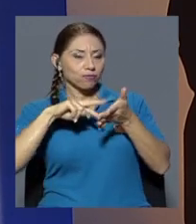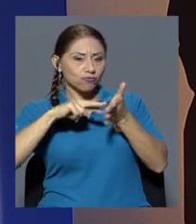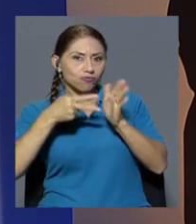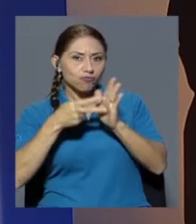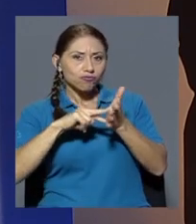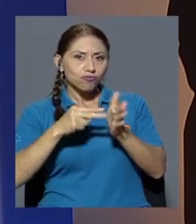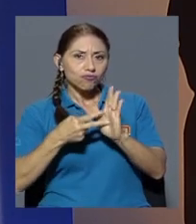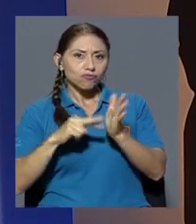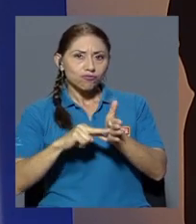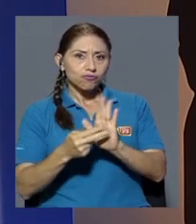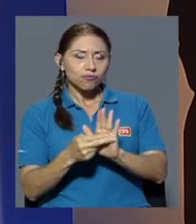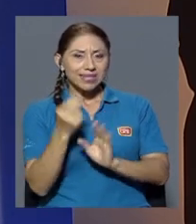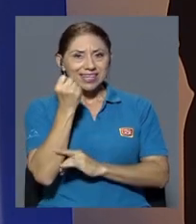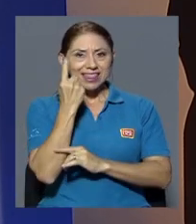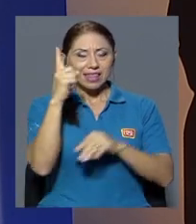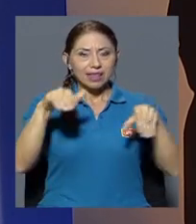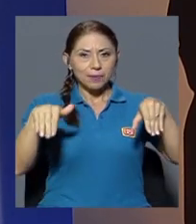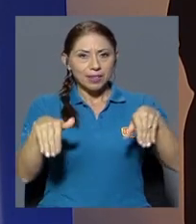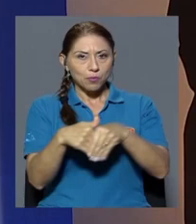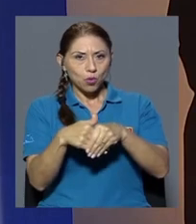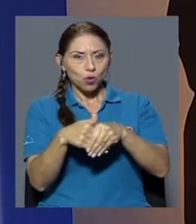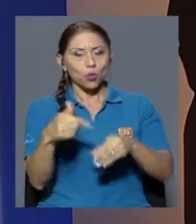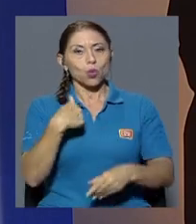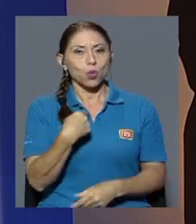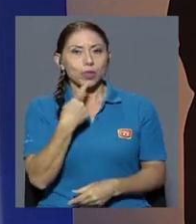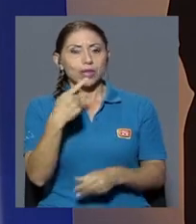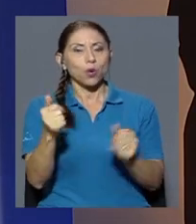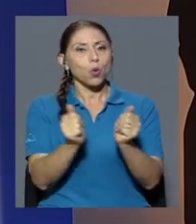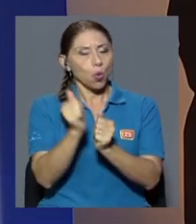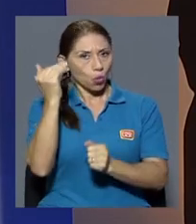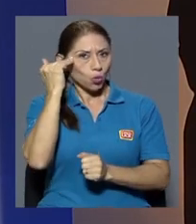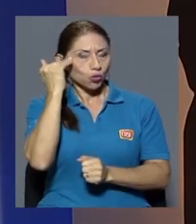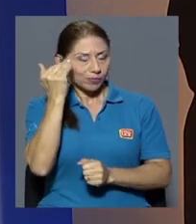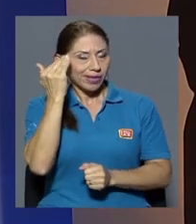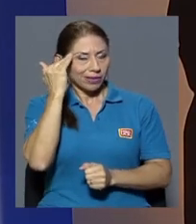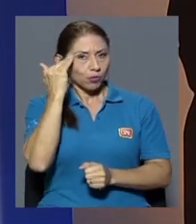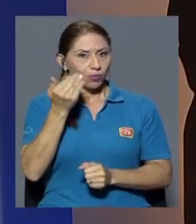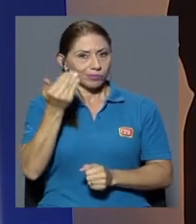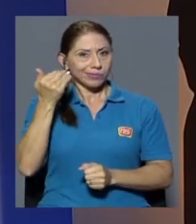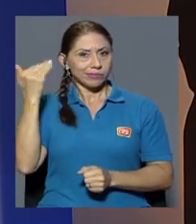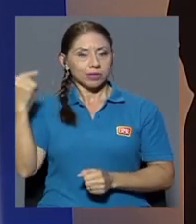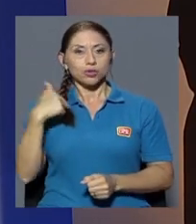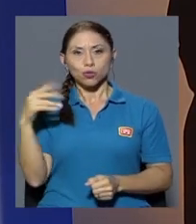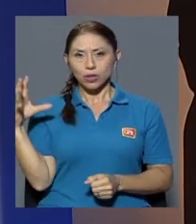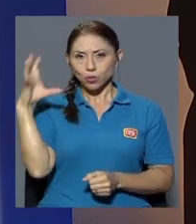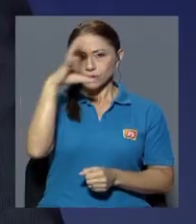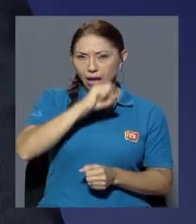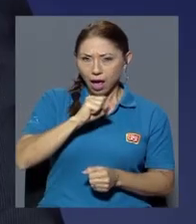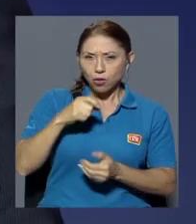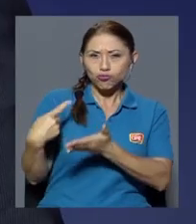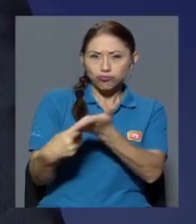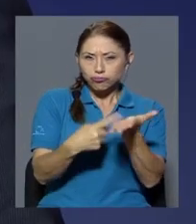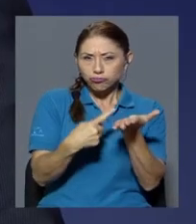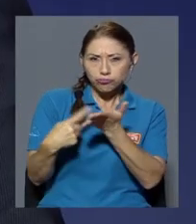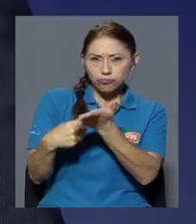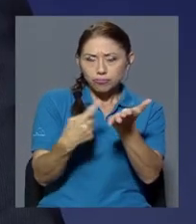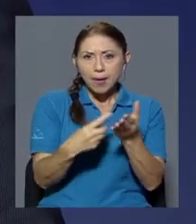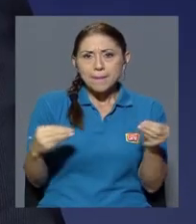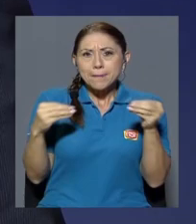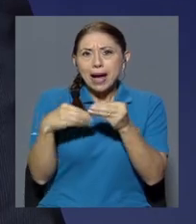matrimonio y lo digo con conocimiento de causa que he notado todo un debate alrededor más de la